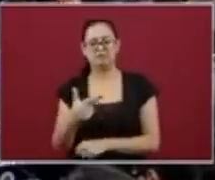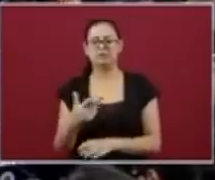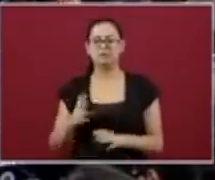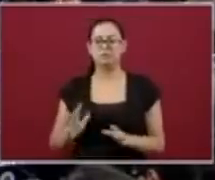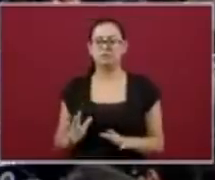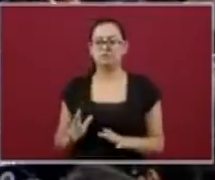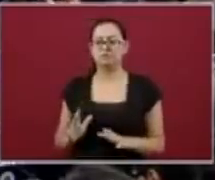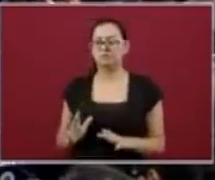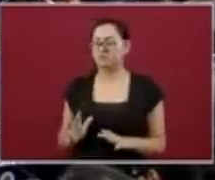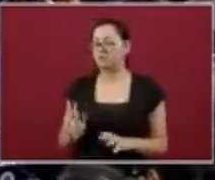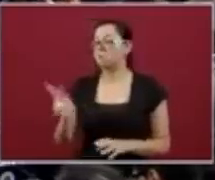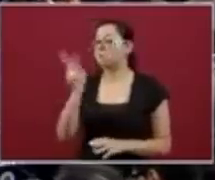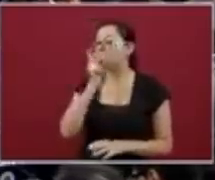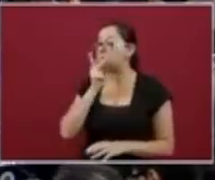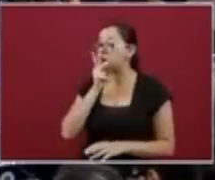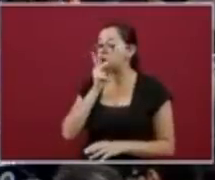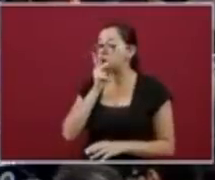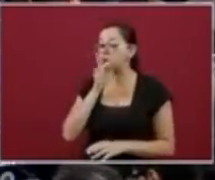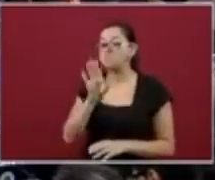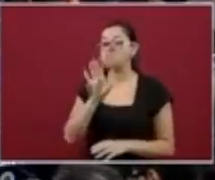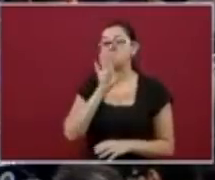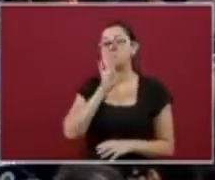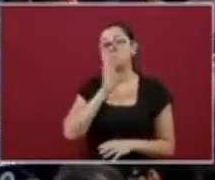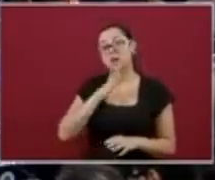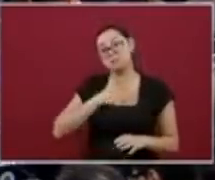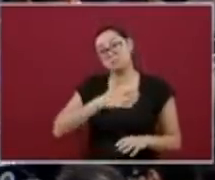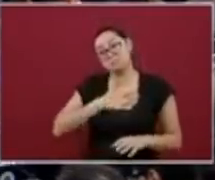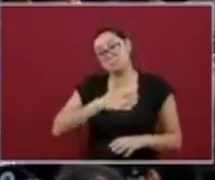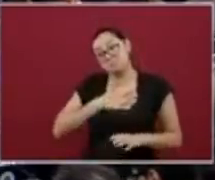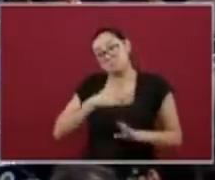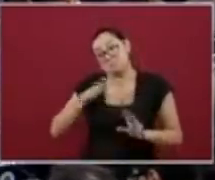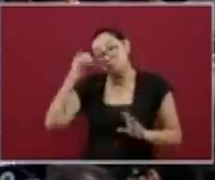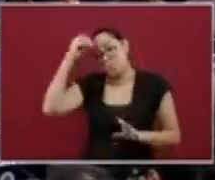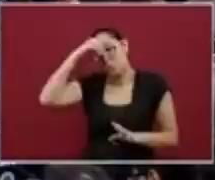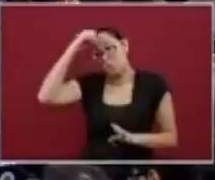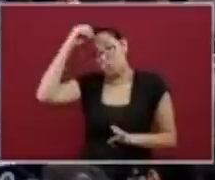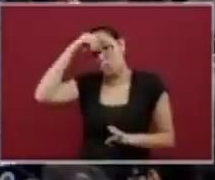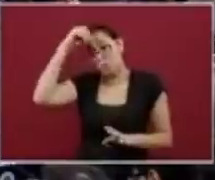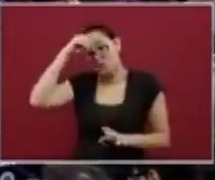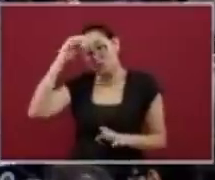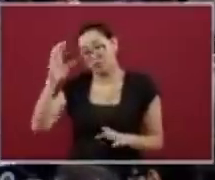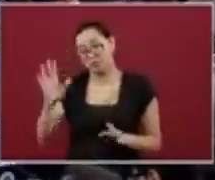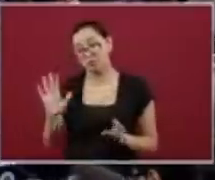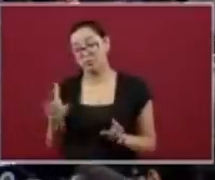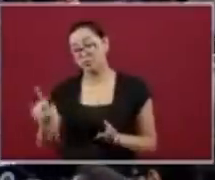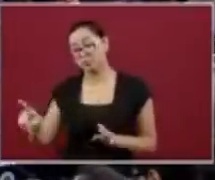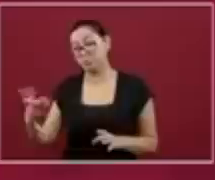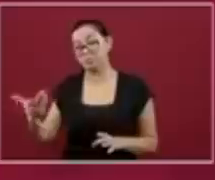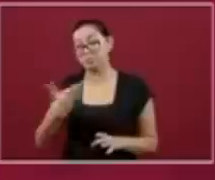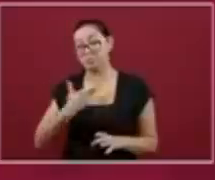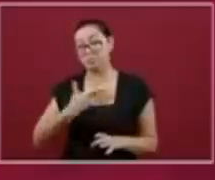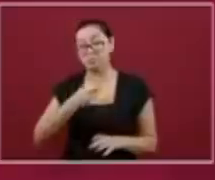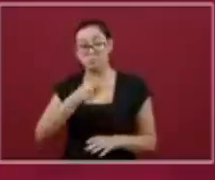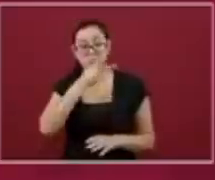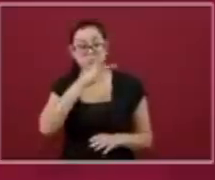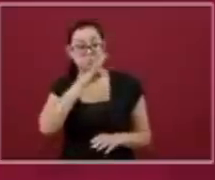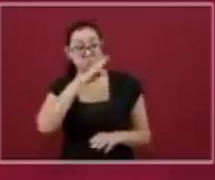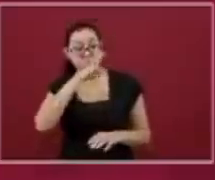los padres, pero es una opinión, como tú mismo lo estás solicitando, no lo aceptan,